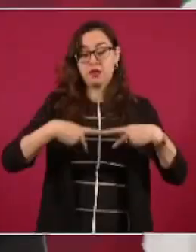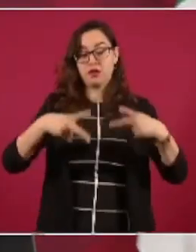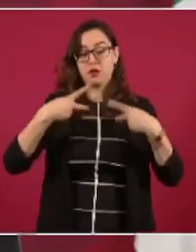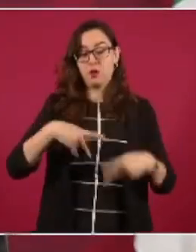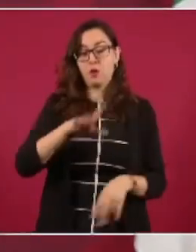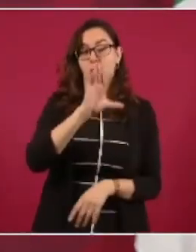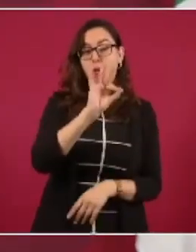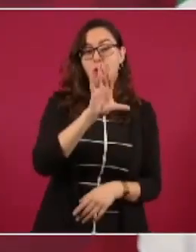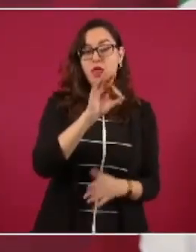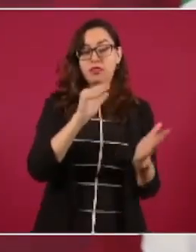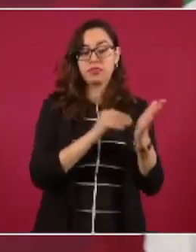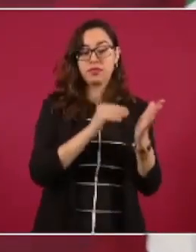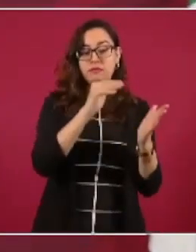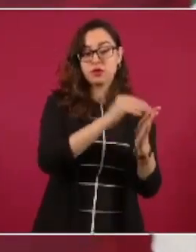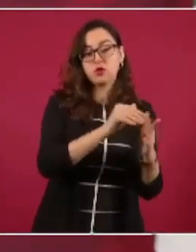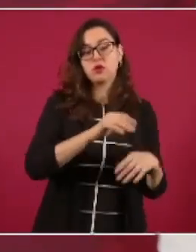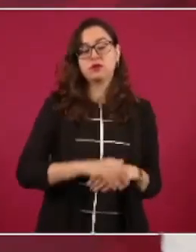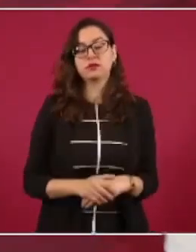puertorriqueños,